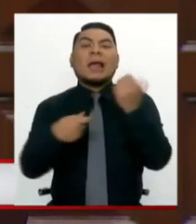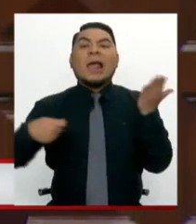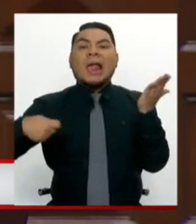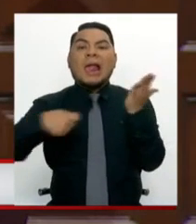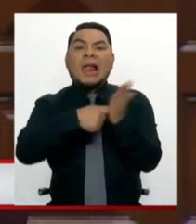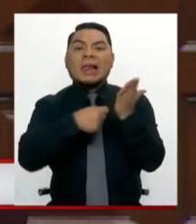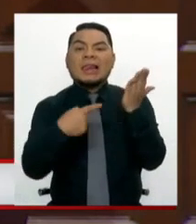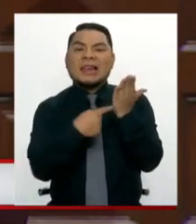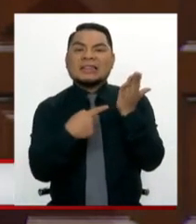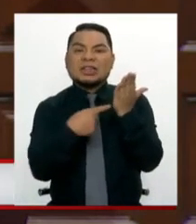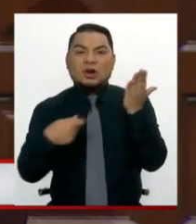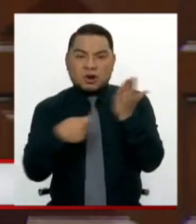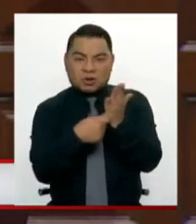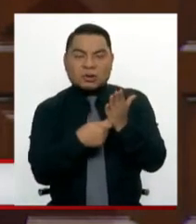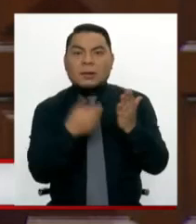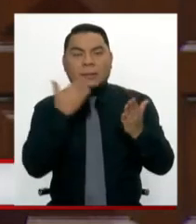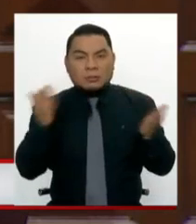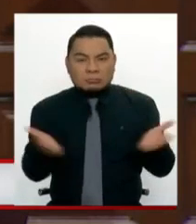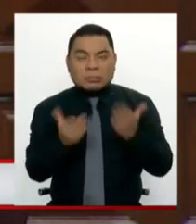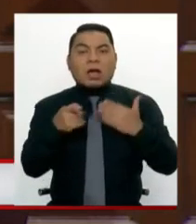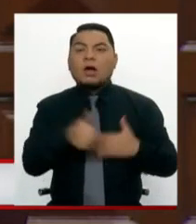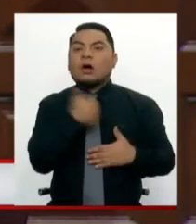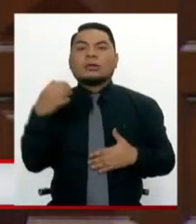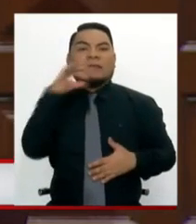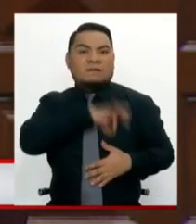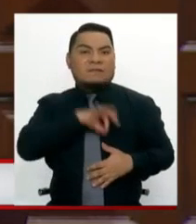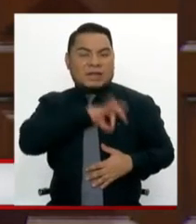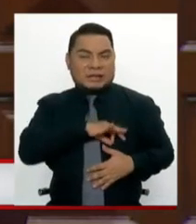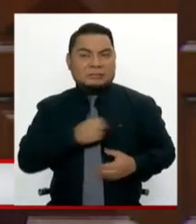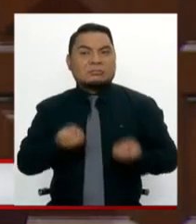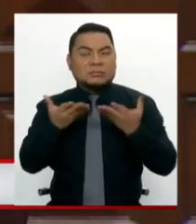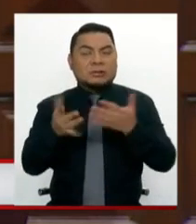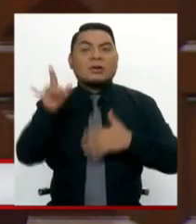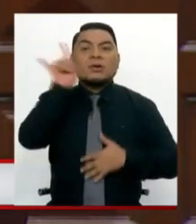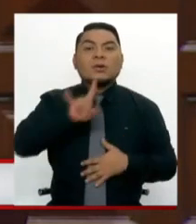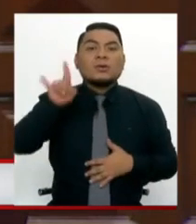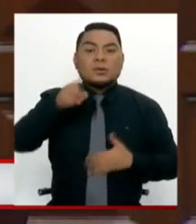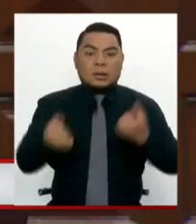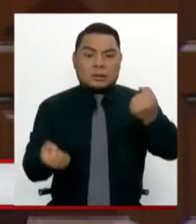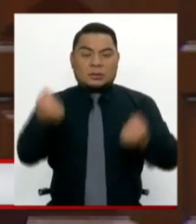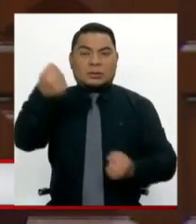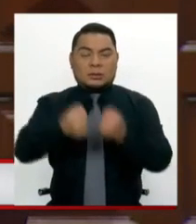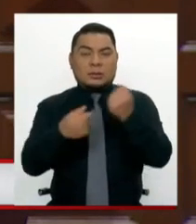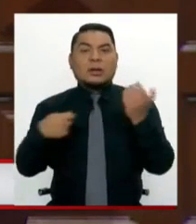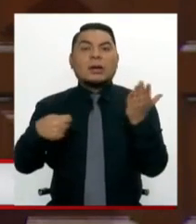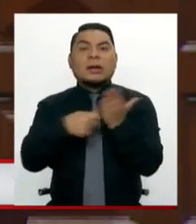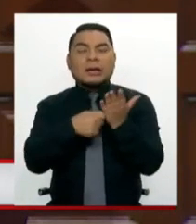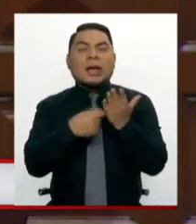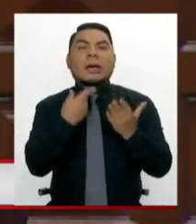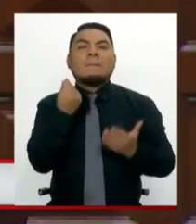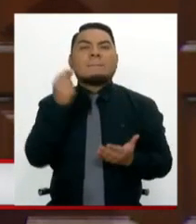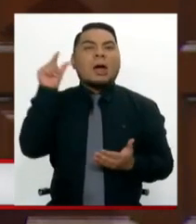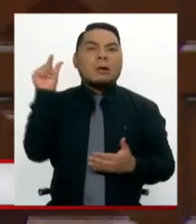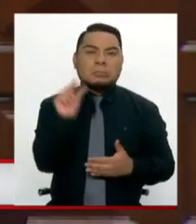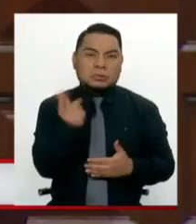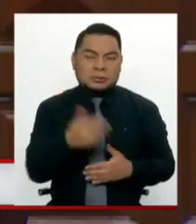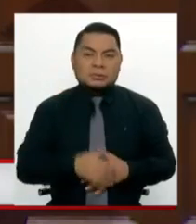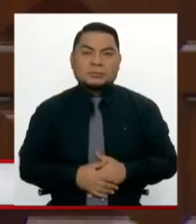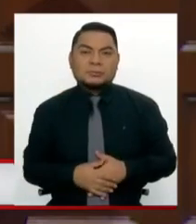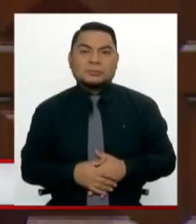eléctricos, entre otros beneficios que permita masificar el uso de estos vehículos de menores costos.